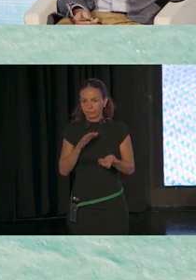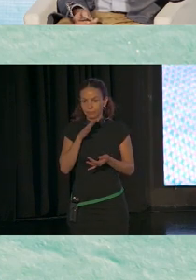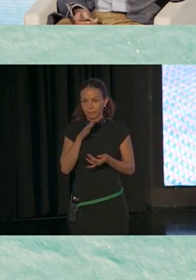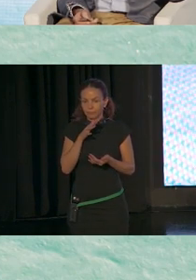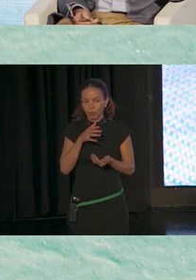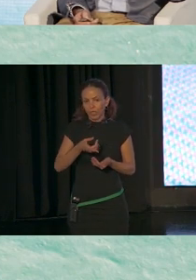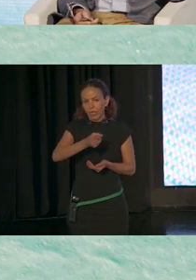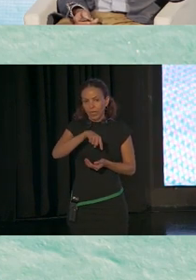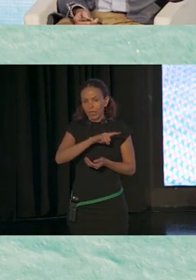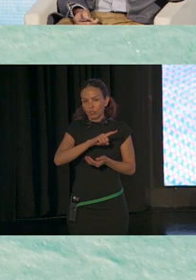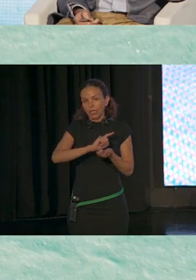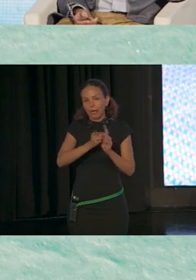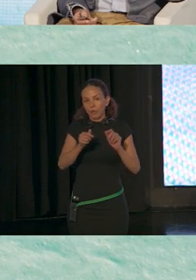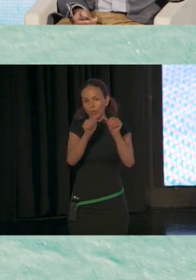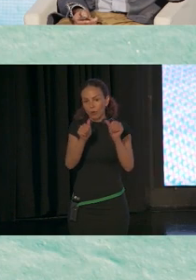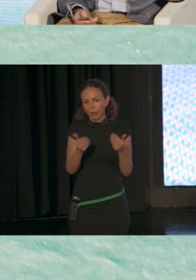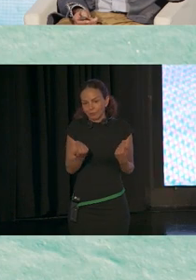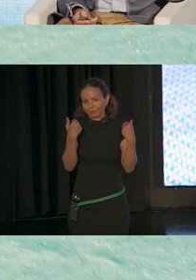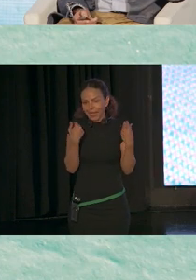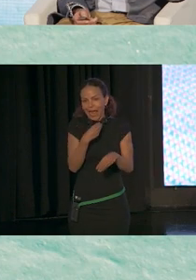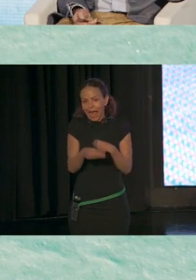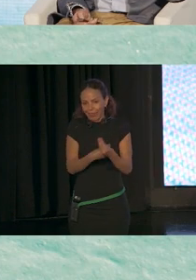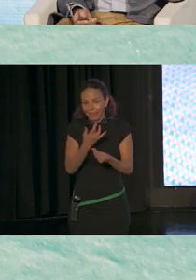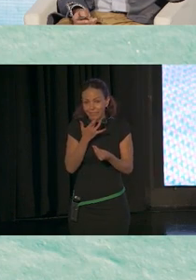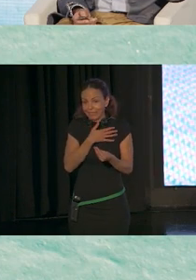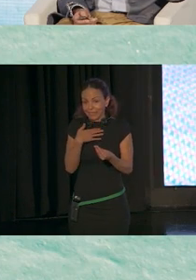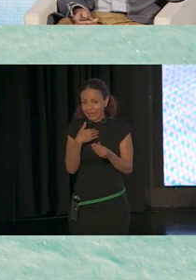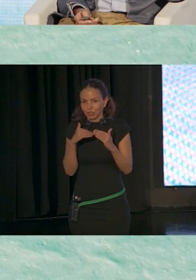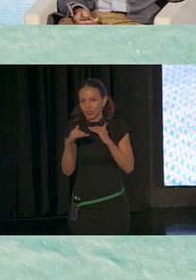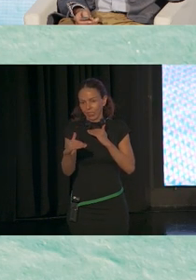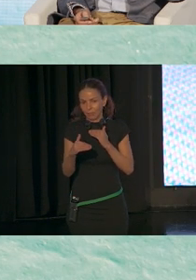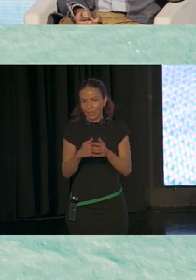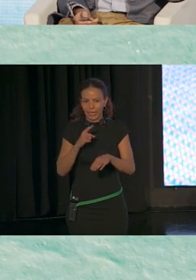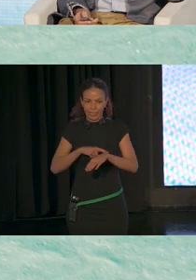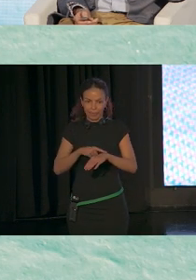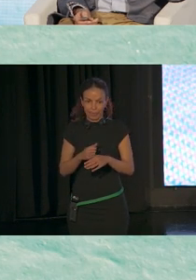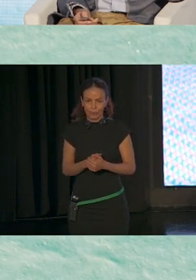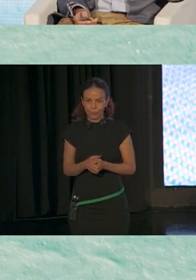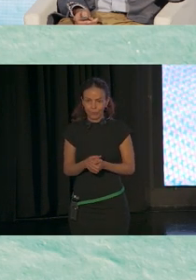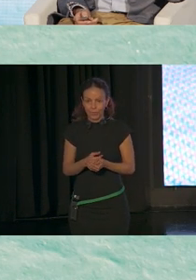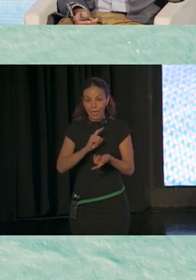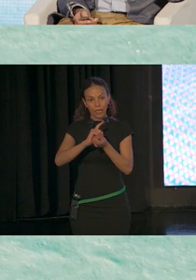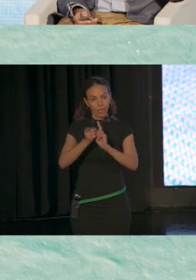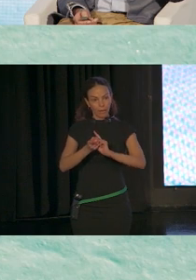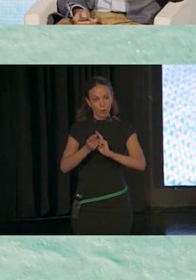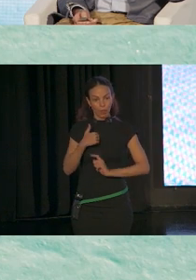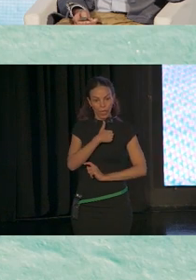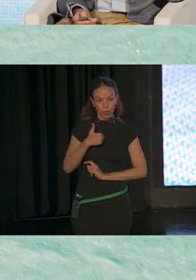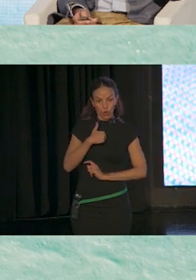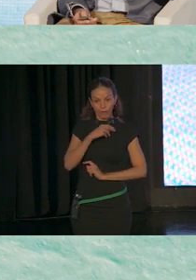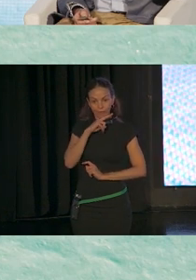a cabo este cambio de modelo, si se quiere ser sostenible en el tiempo. Cambio de roles y valores,